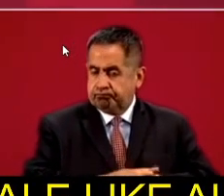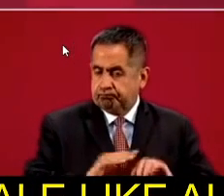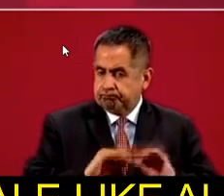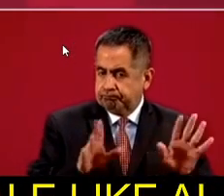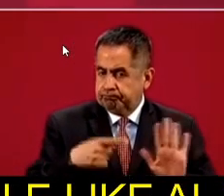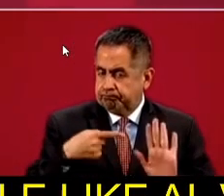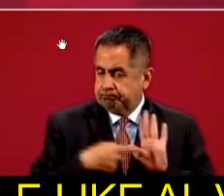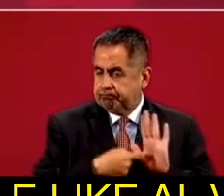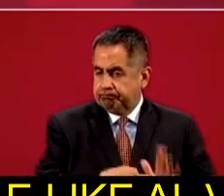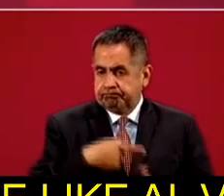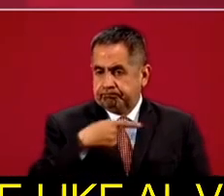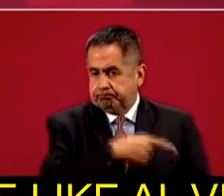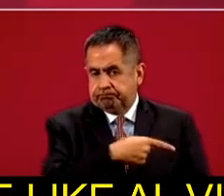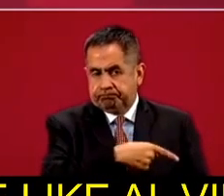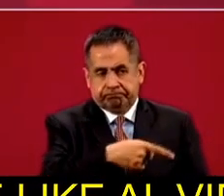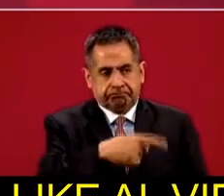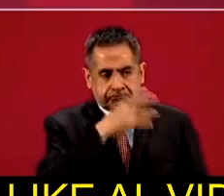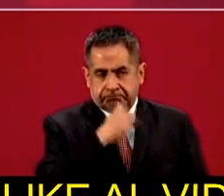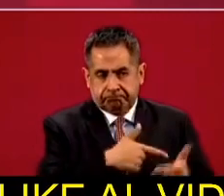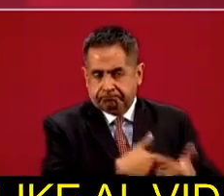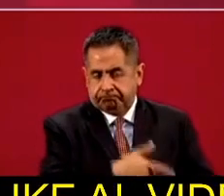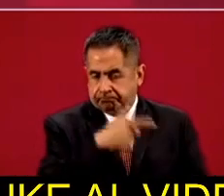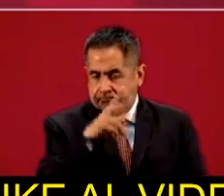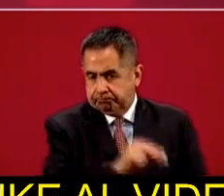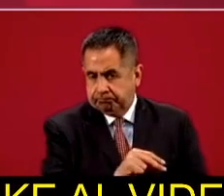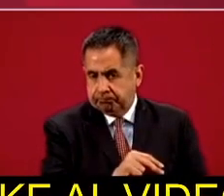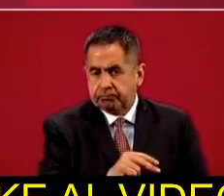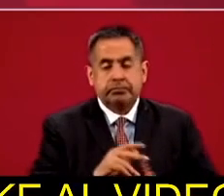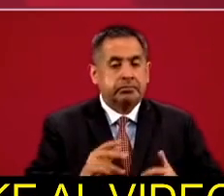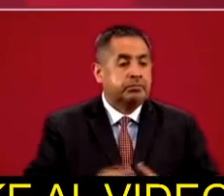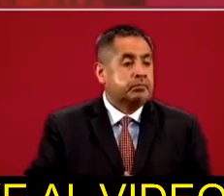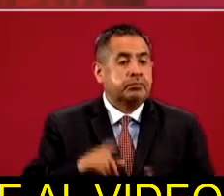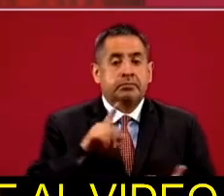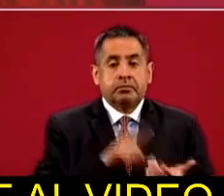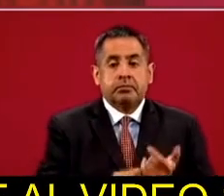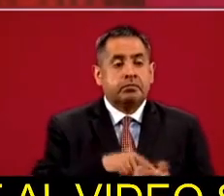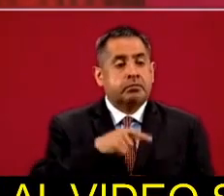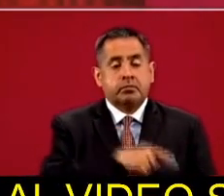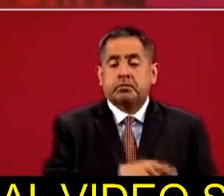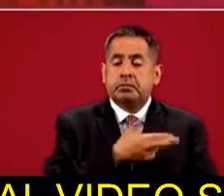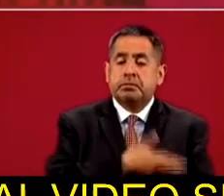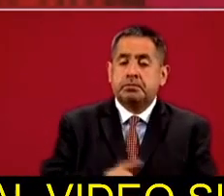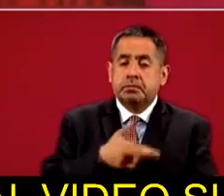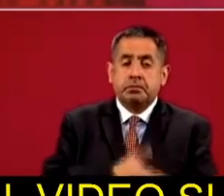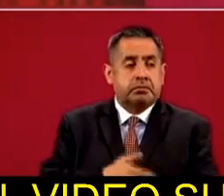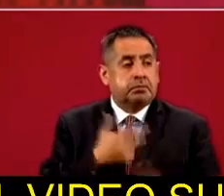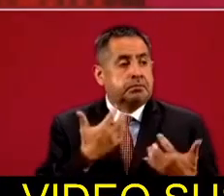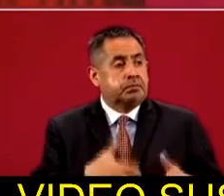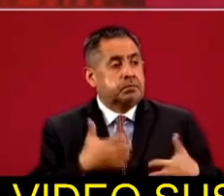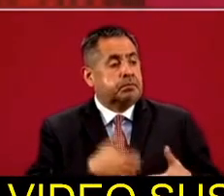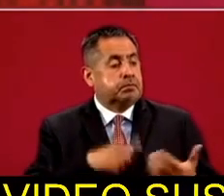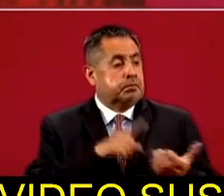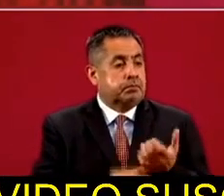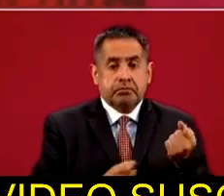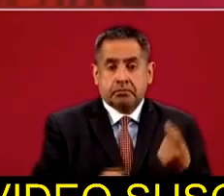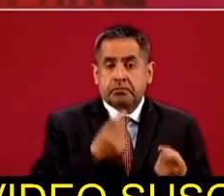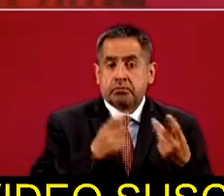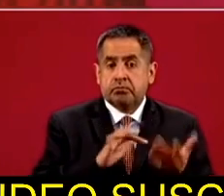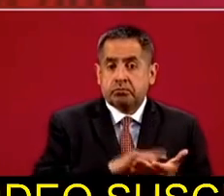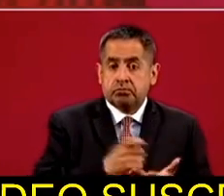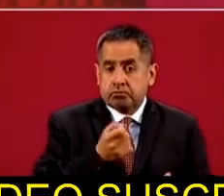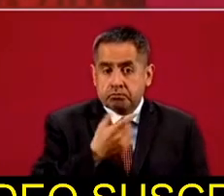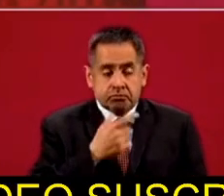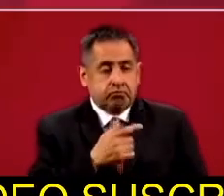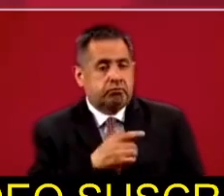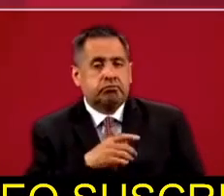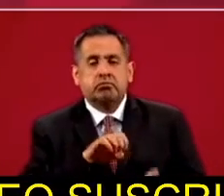en claridad de que no podían seguir, tenían en su camino, en su producción, algunos medicamentos, como